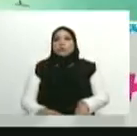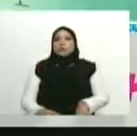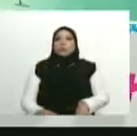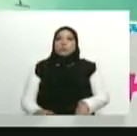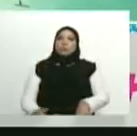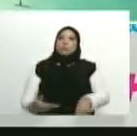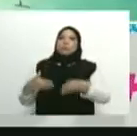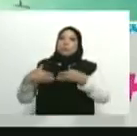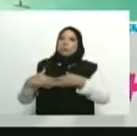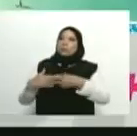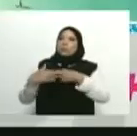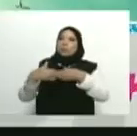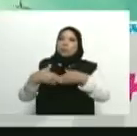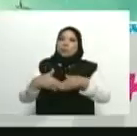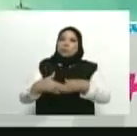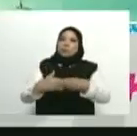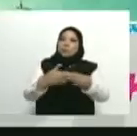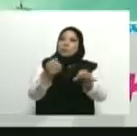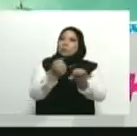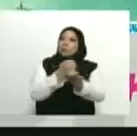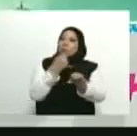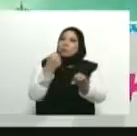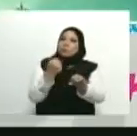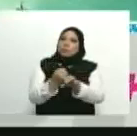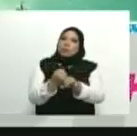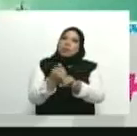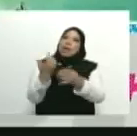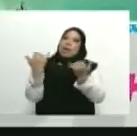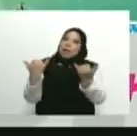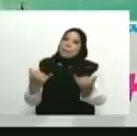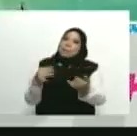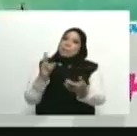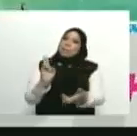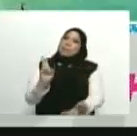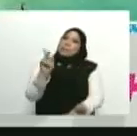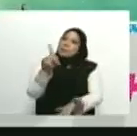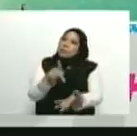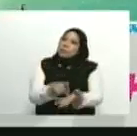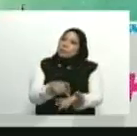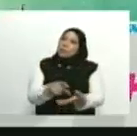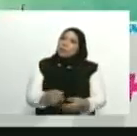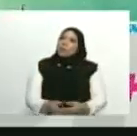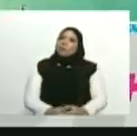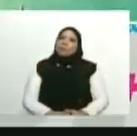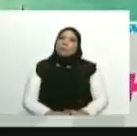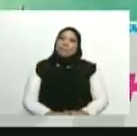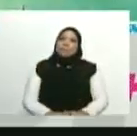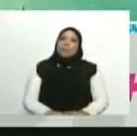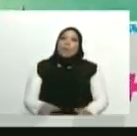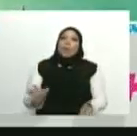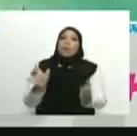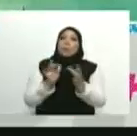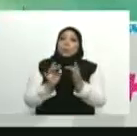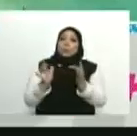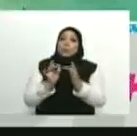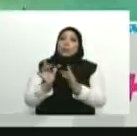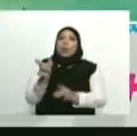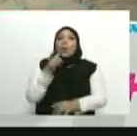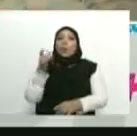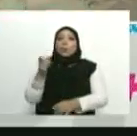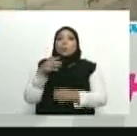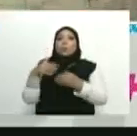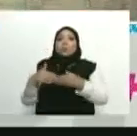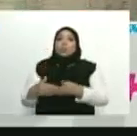gente, las heroínas también que participaron en esta batalla, fue importantísimo, no tanto a bordo de los buques, pero si